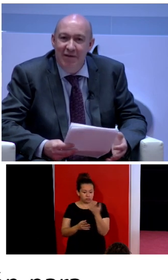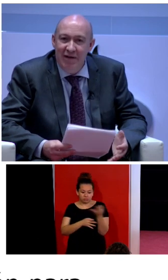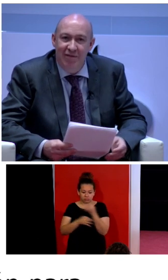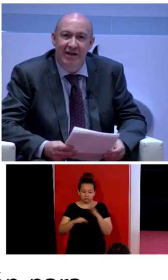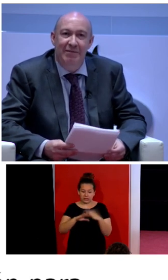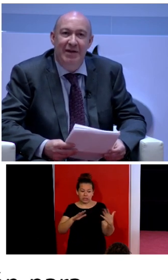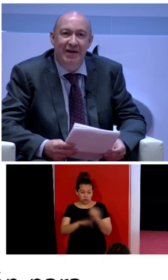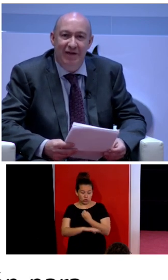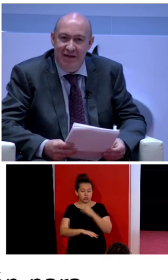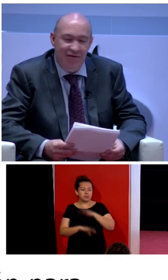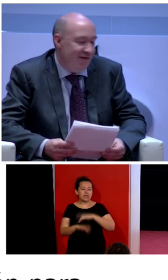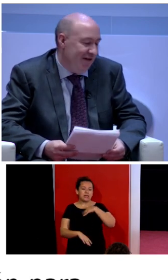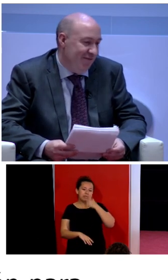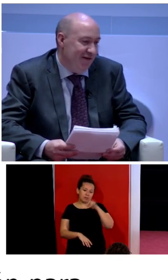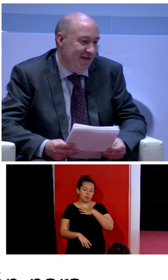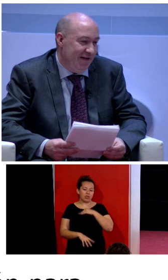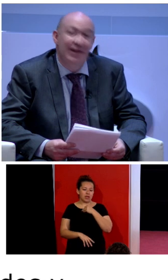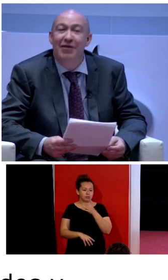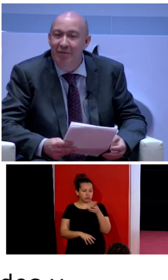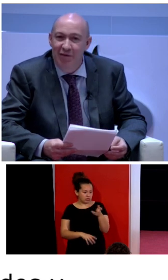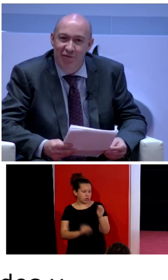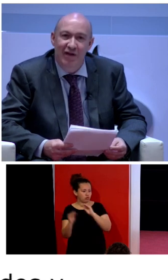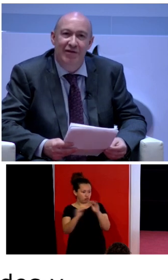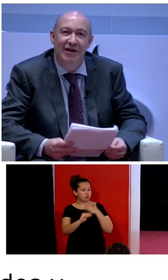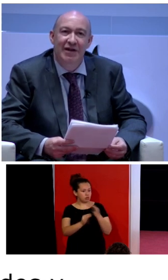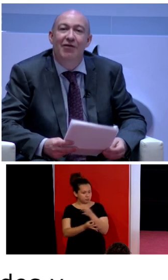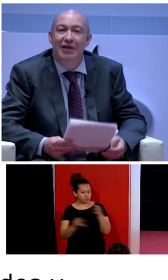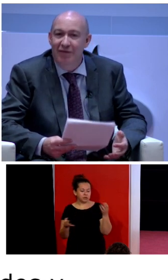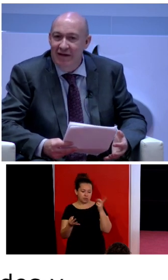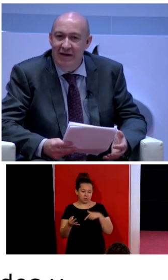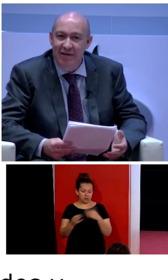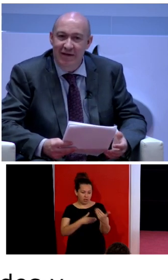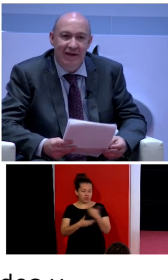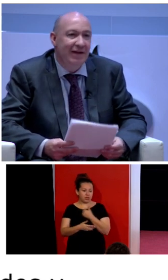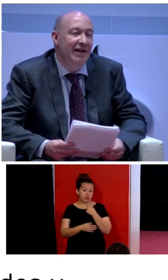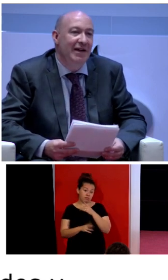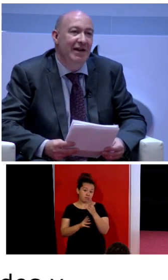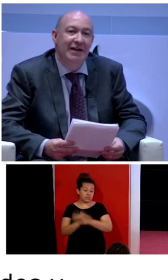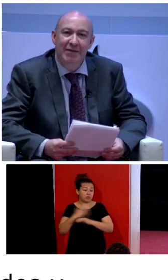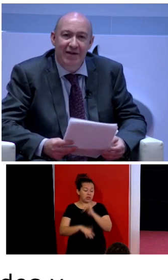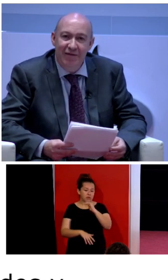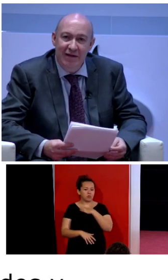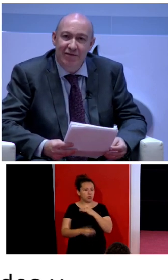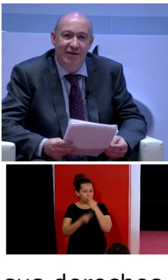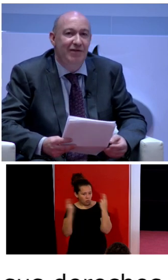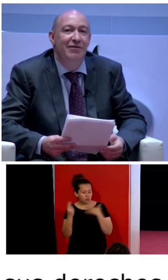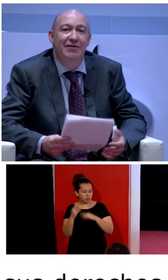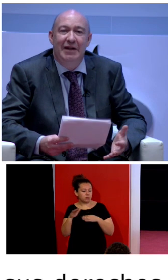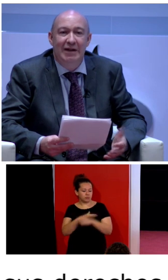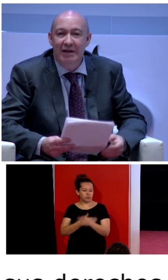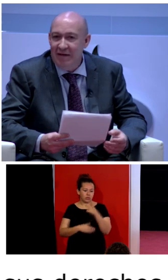y también para poder hacer efectivo su derecho pues, a acceder a un empleo público, aun teniendo una discapacidad, y también hacer efectivo